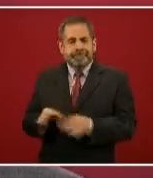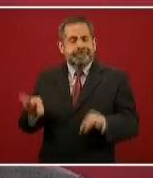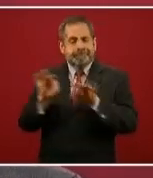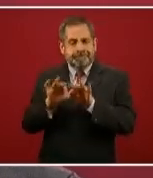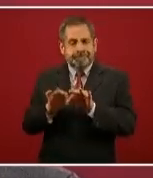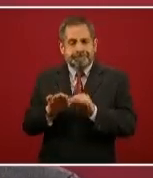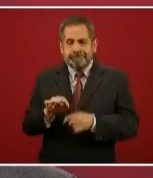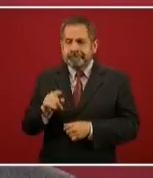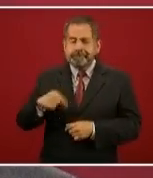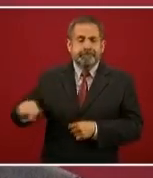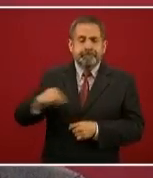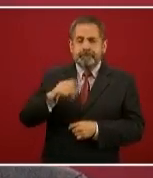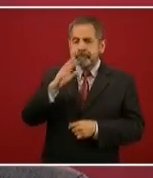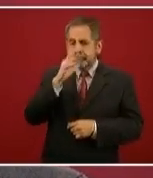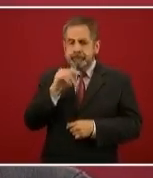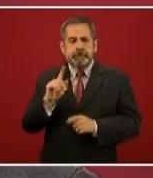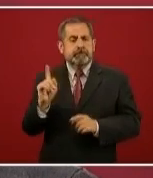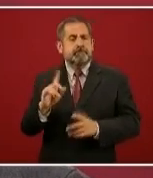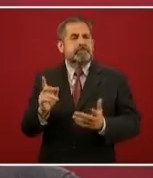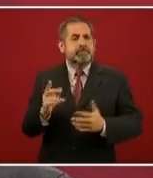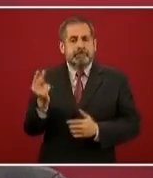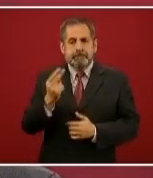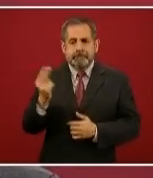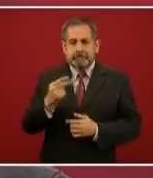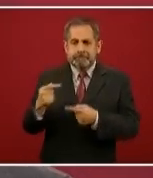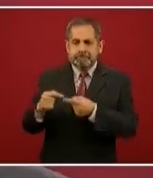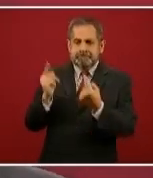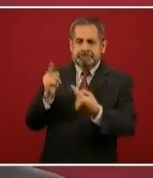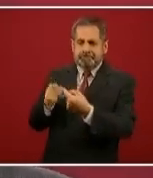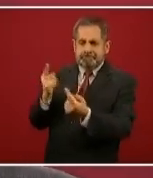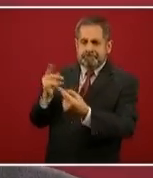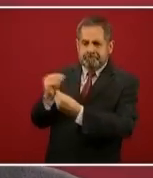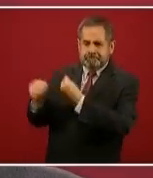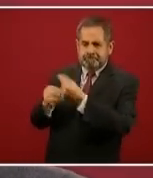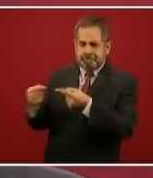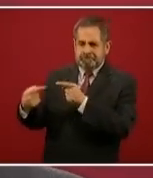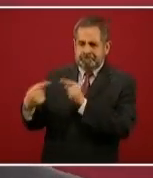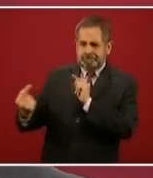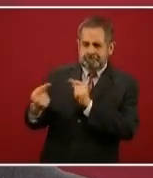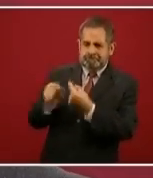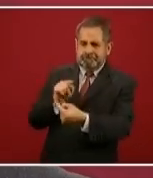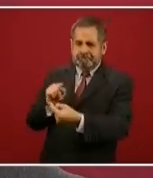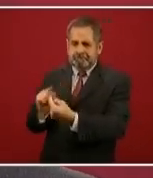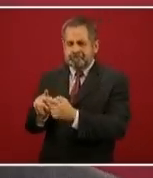podemos entrar en ninguna clase de discordia o en alguna clase de